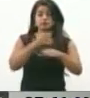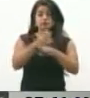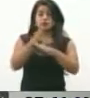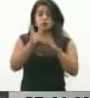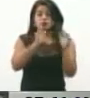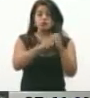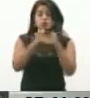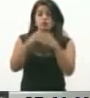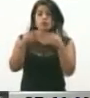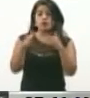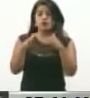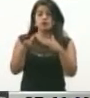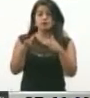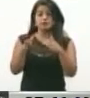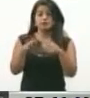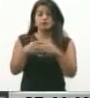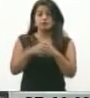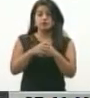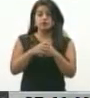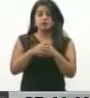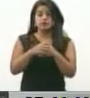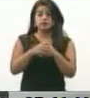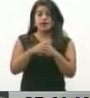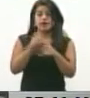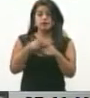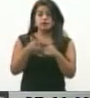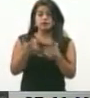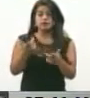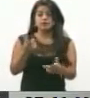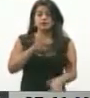populares, como tal. Y entonces la